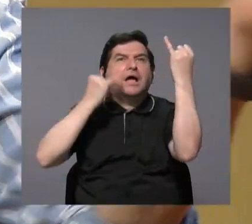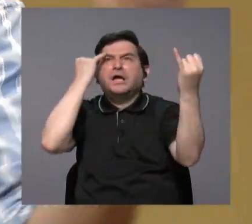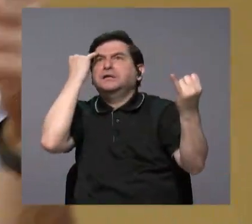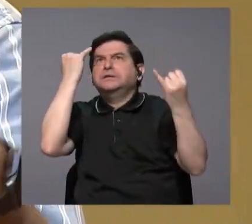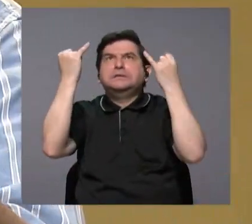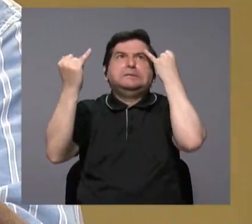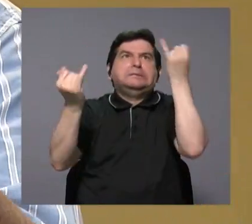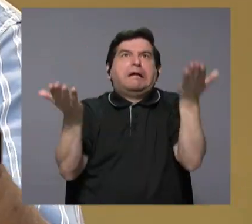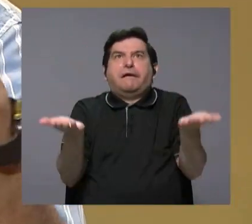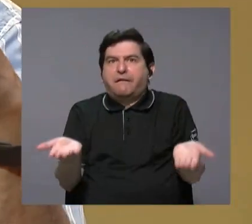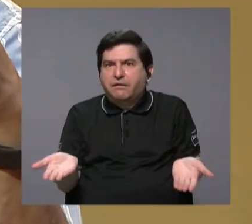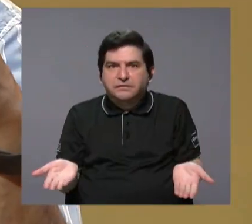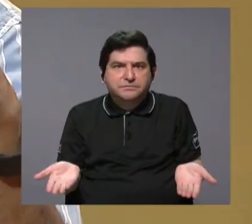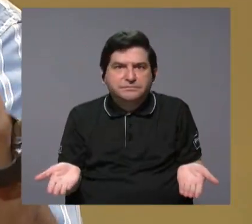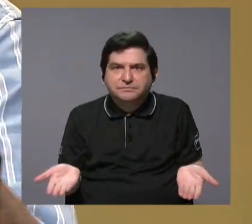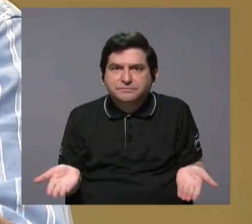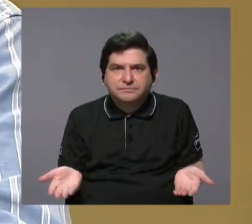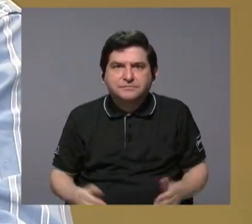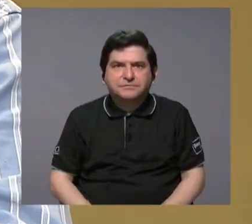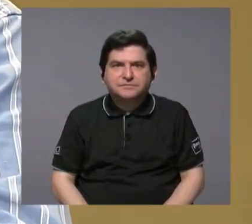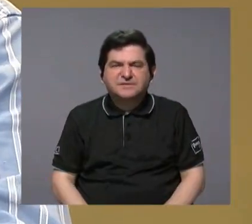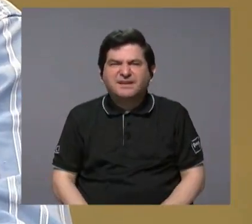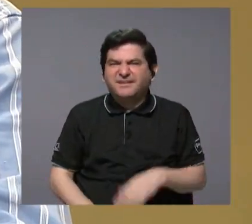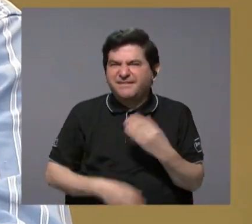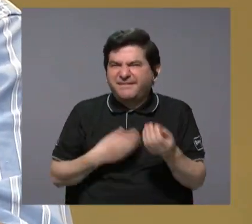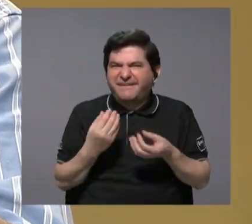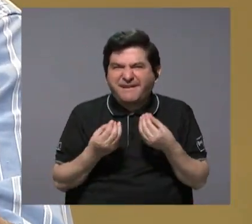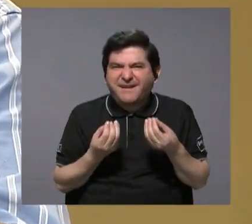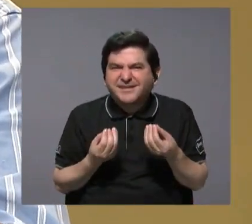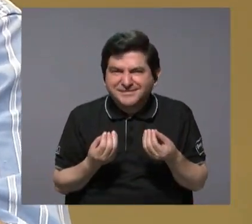ideológico, se van